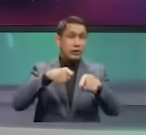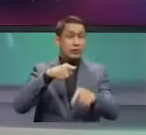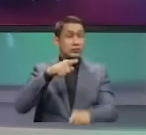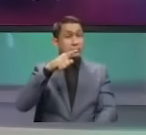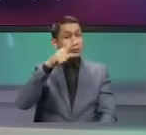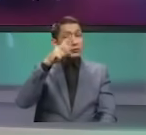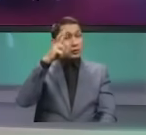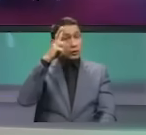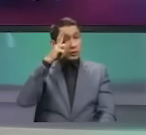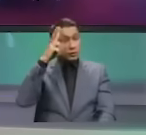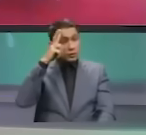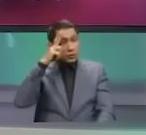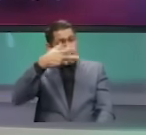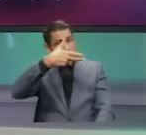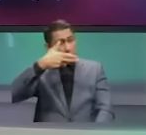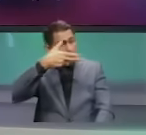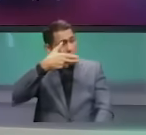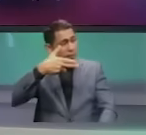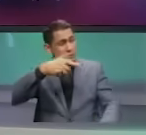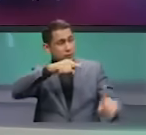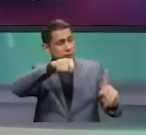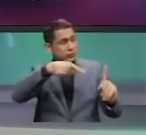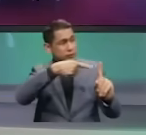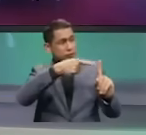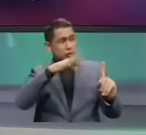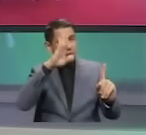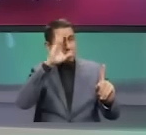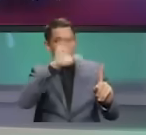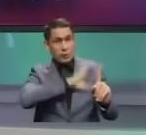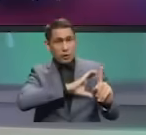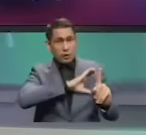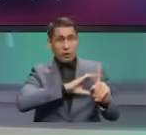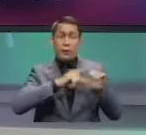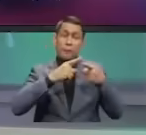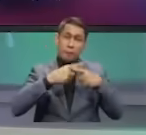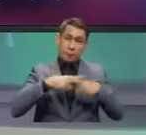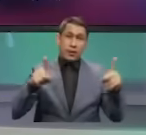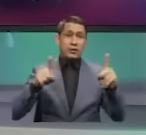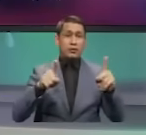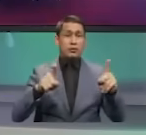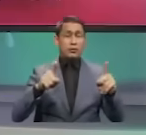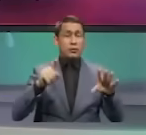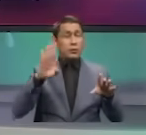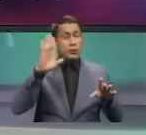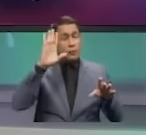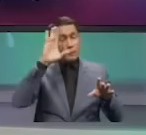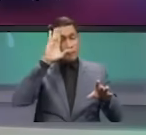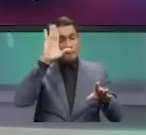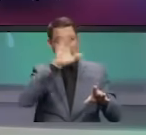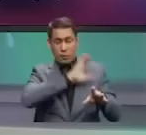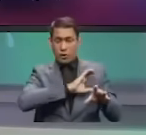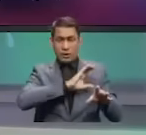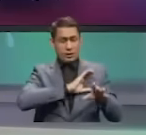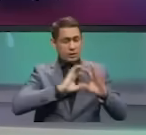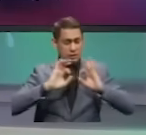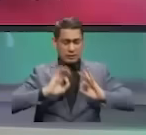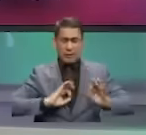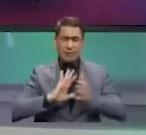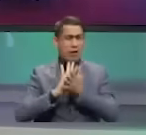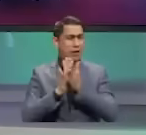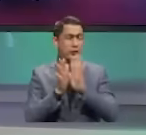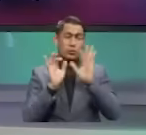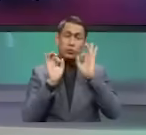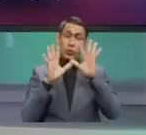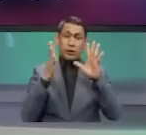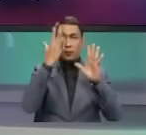dispara al policía. Como tenía chaleco antibalas, el policía se salva y entonces empieza la persecución y una balacera